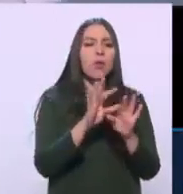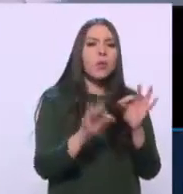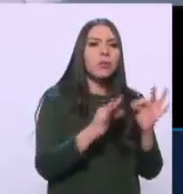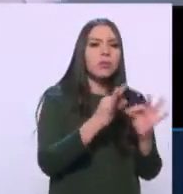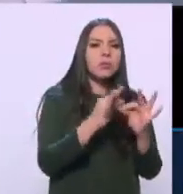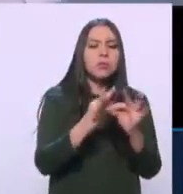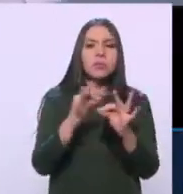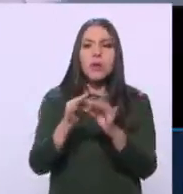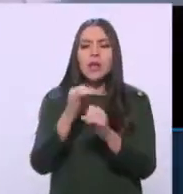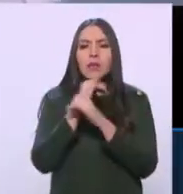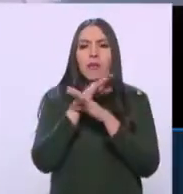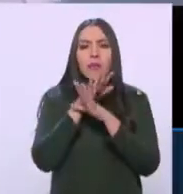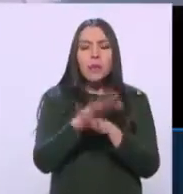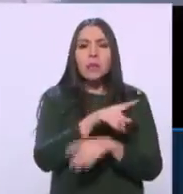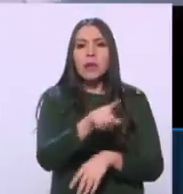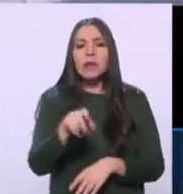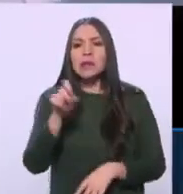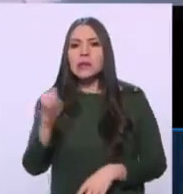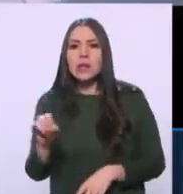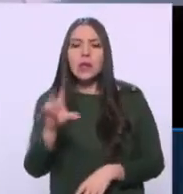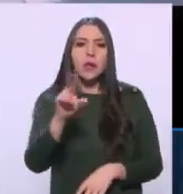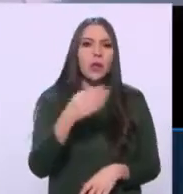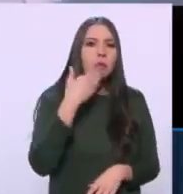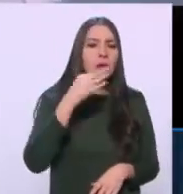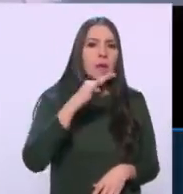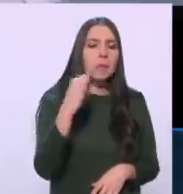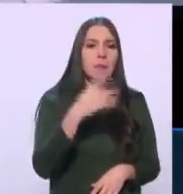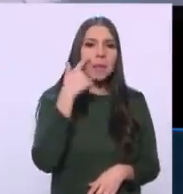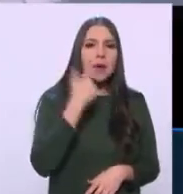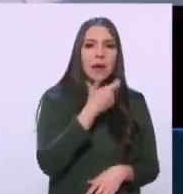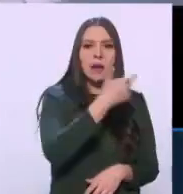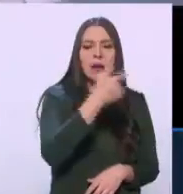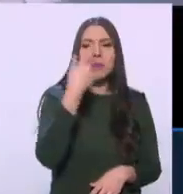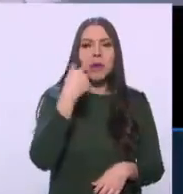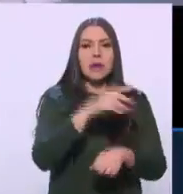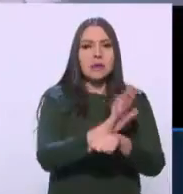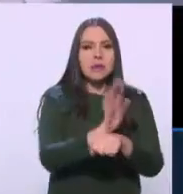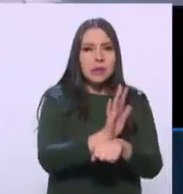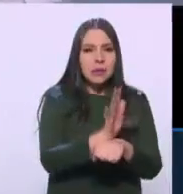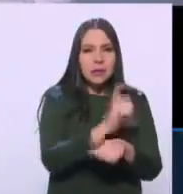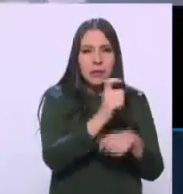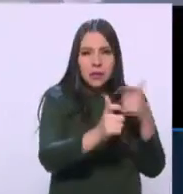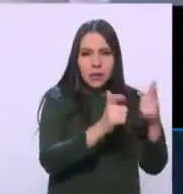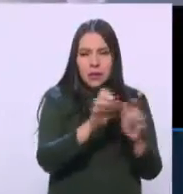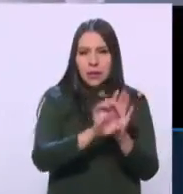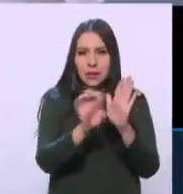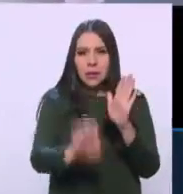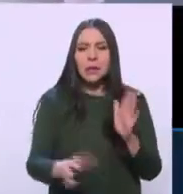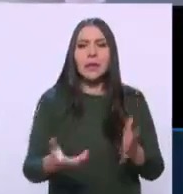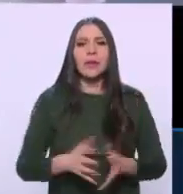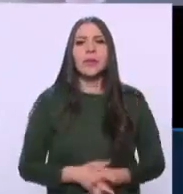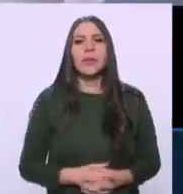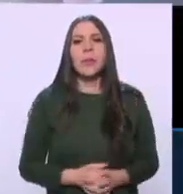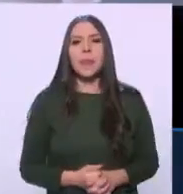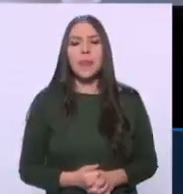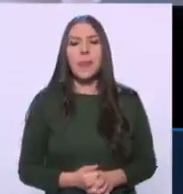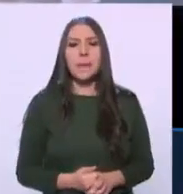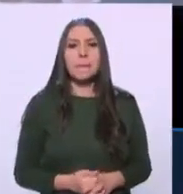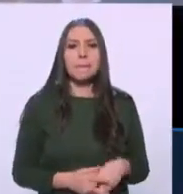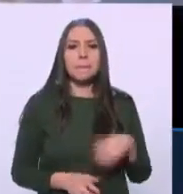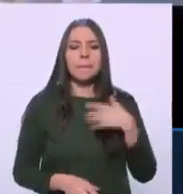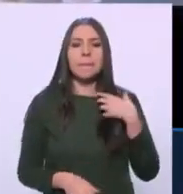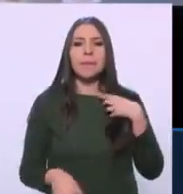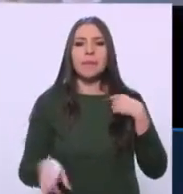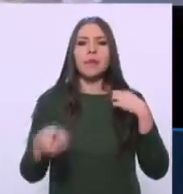fines, o si estos son adecuados para el cumplimiento de los fines, que se garantice también las decisiones